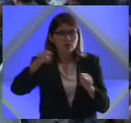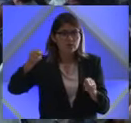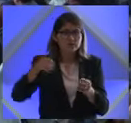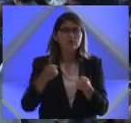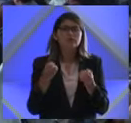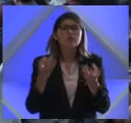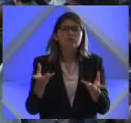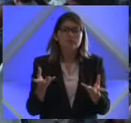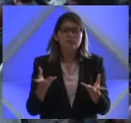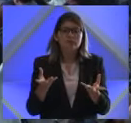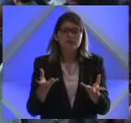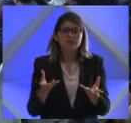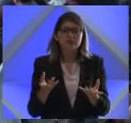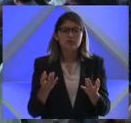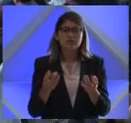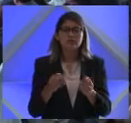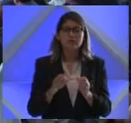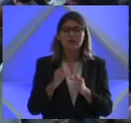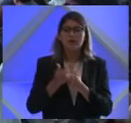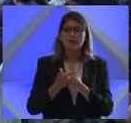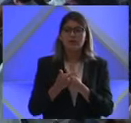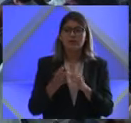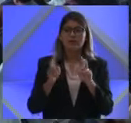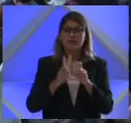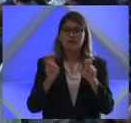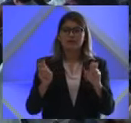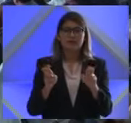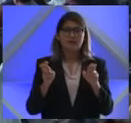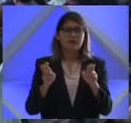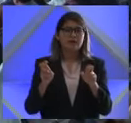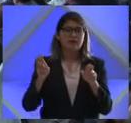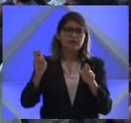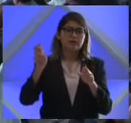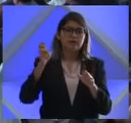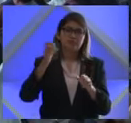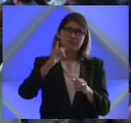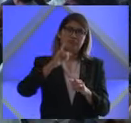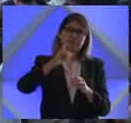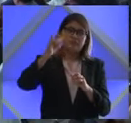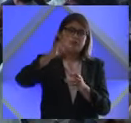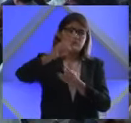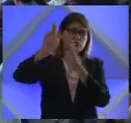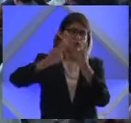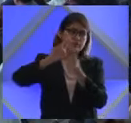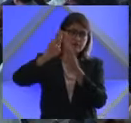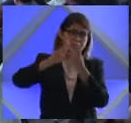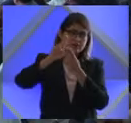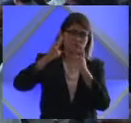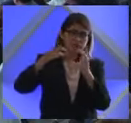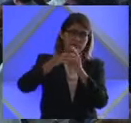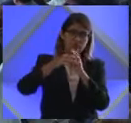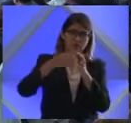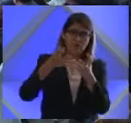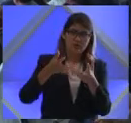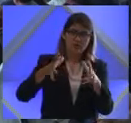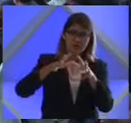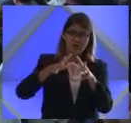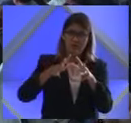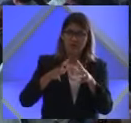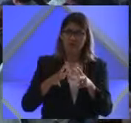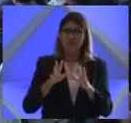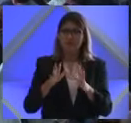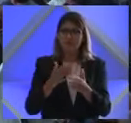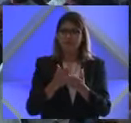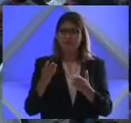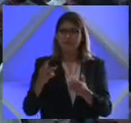el límite de lo aéreo y lo espacial y la segunda es que no escuché a quienes a los